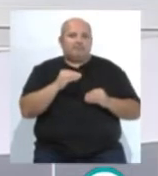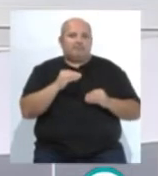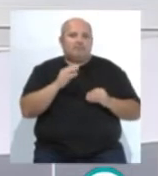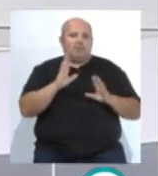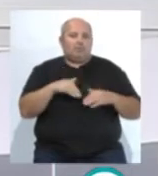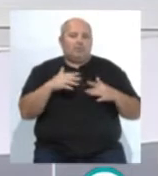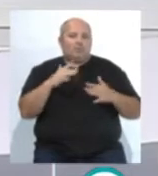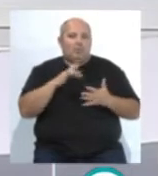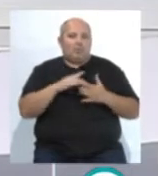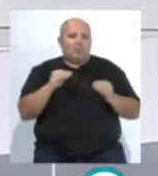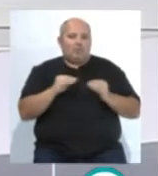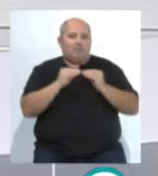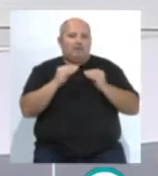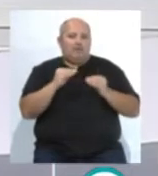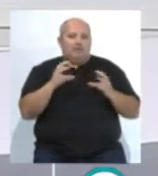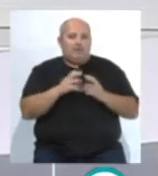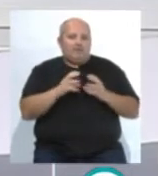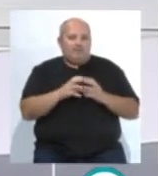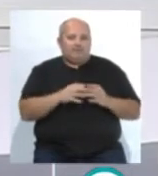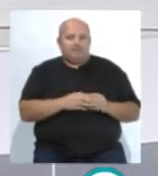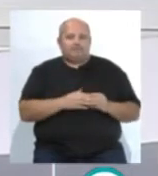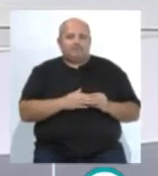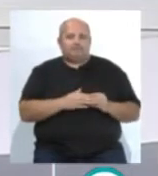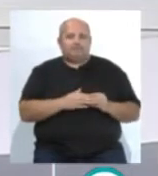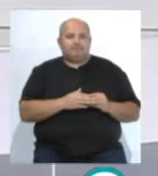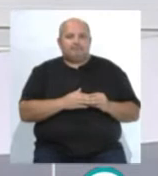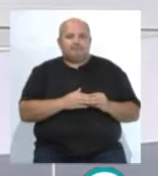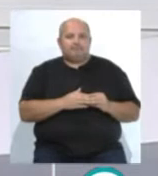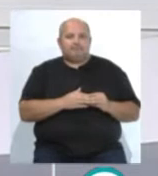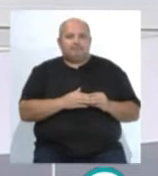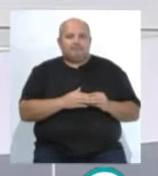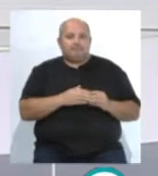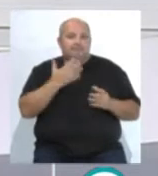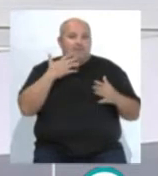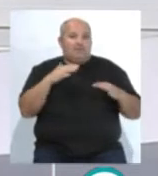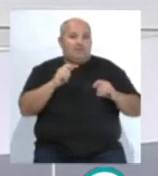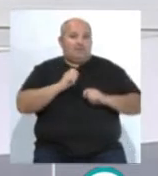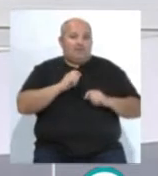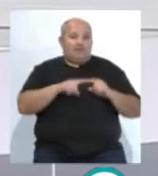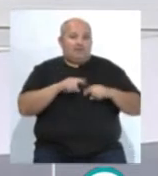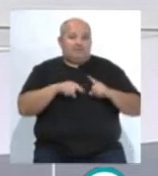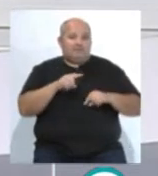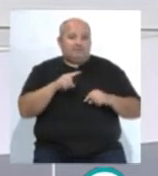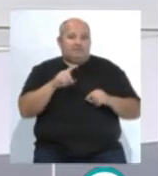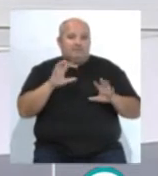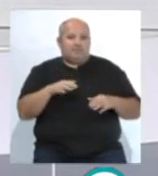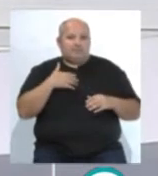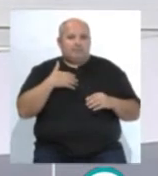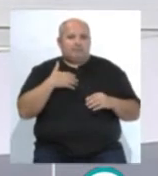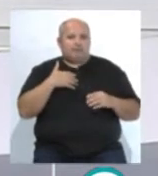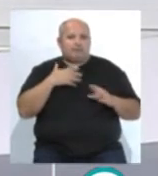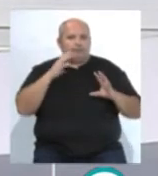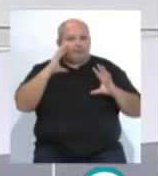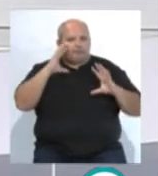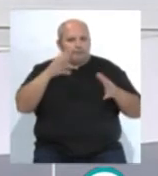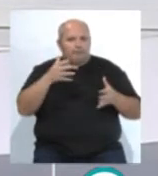el último partido, justamente en Granada. Pero el fútbol te da revanchas y el Cádiz se tomó la